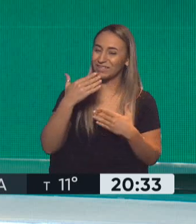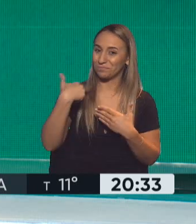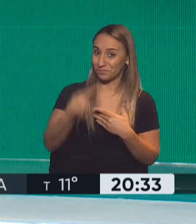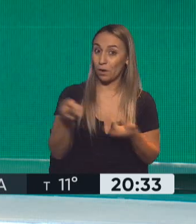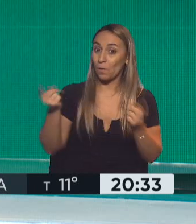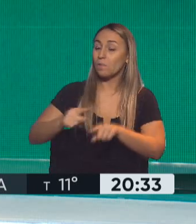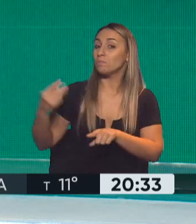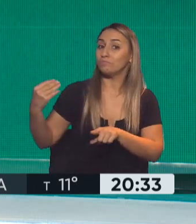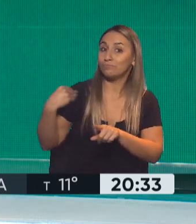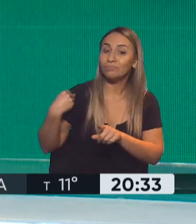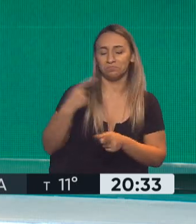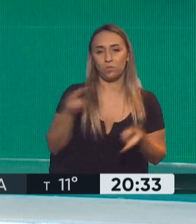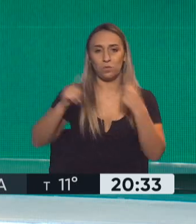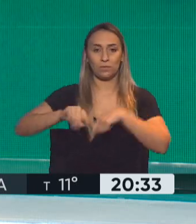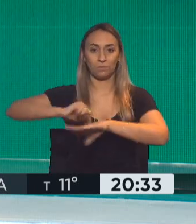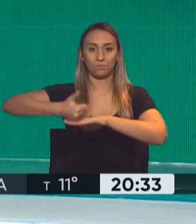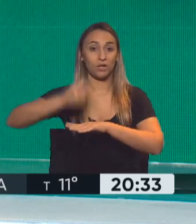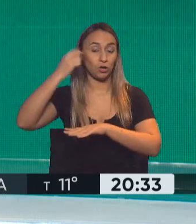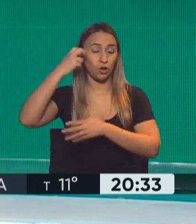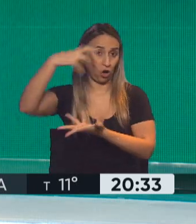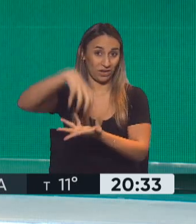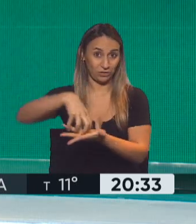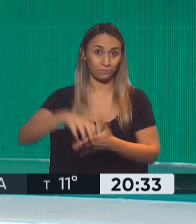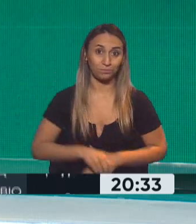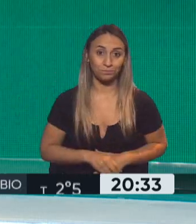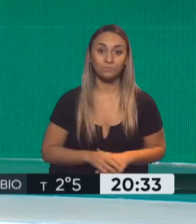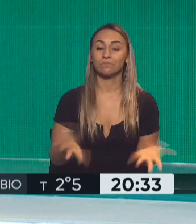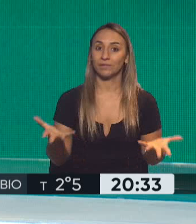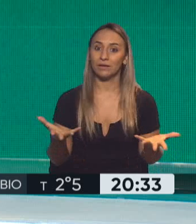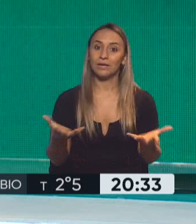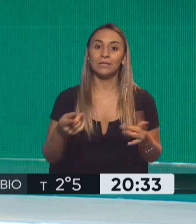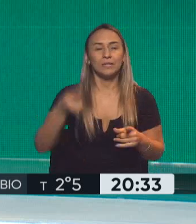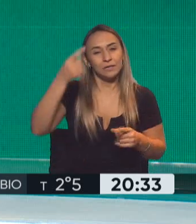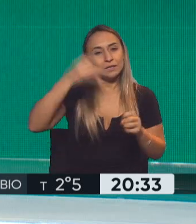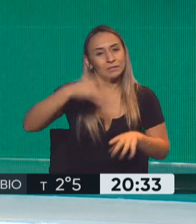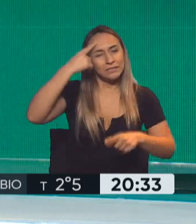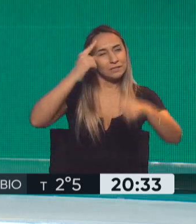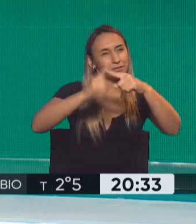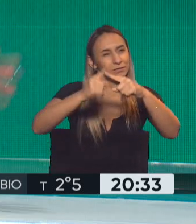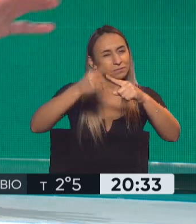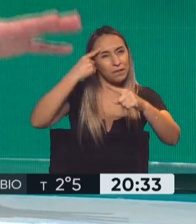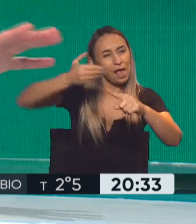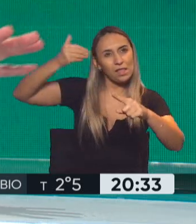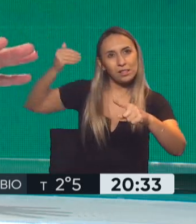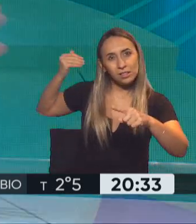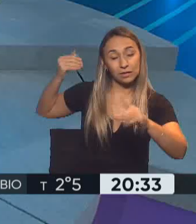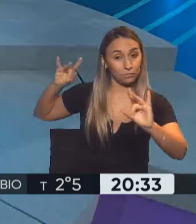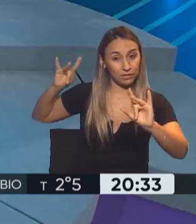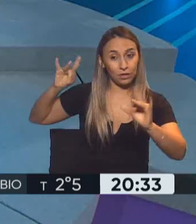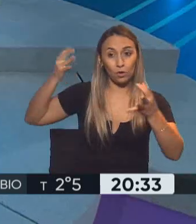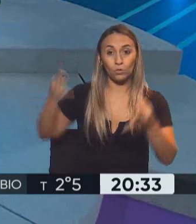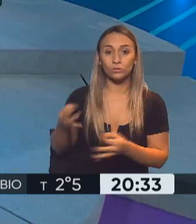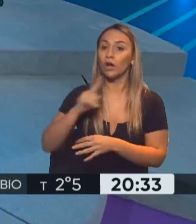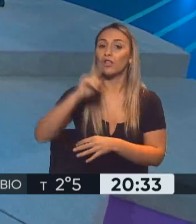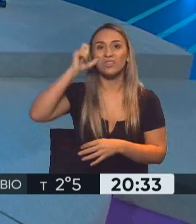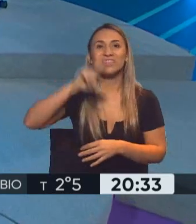haciendo la cobertura desde el congreso bueno claro el tema es que cuando uno empieza a mirar para atrás con martín tetas por ejemplo es complicado uno acá hay un economista en la mesa